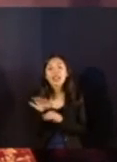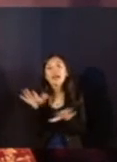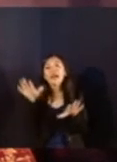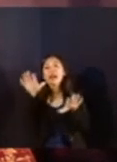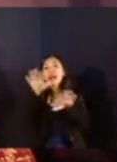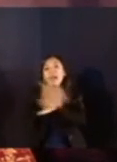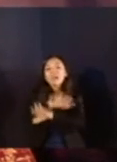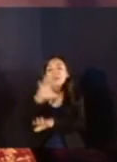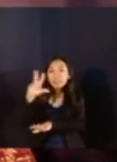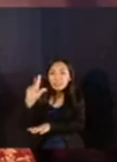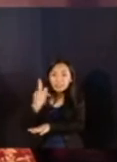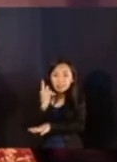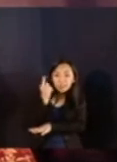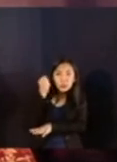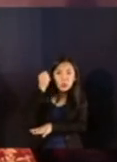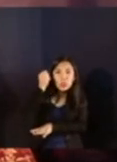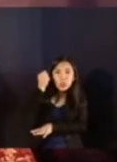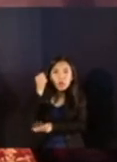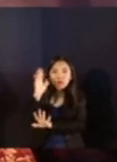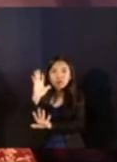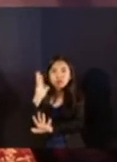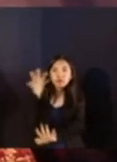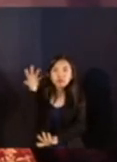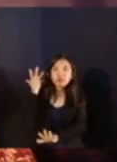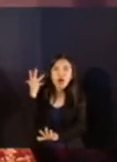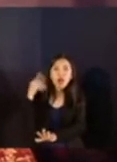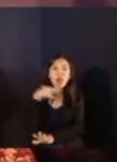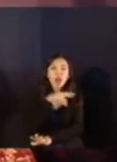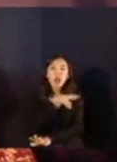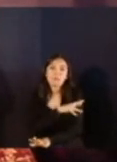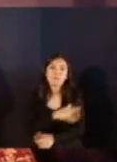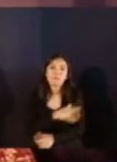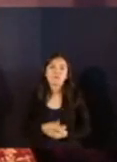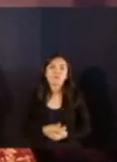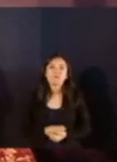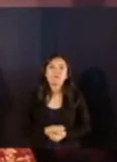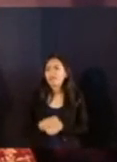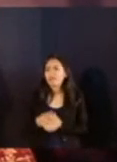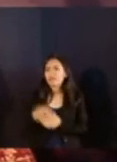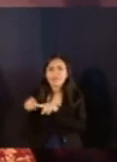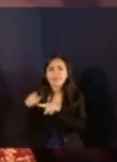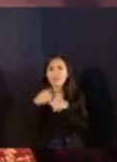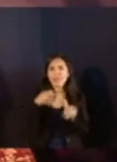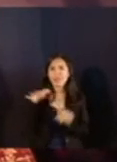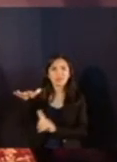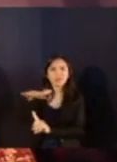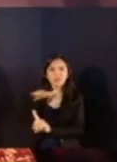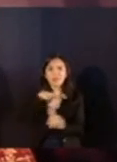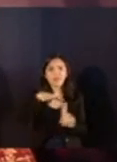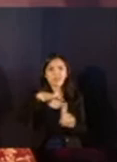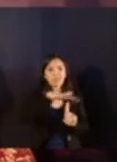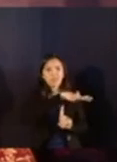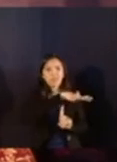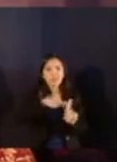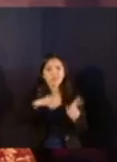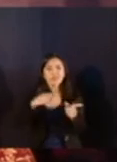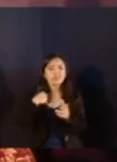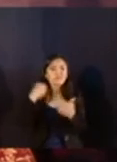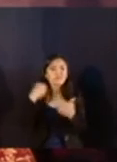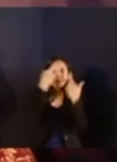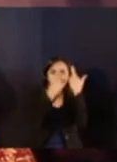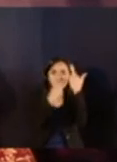cambios tecnológicos en todos y cada uno de los aspectos de la vida. Cuando yo reviso mi